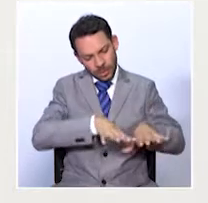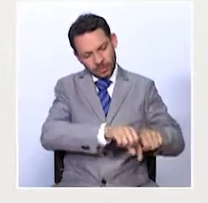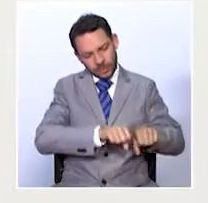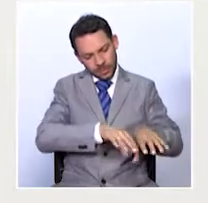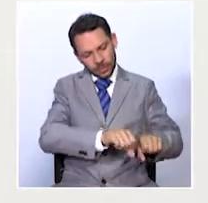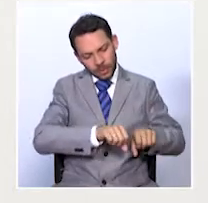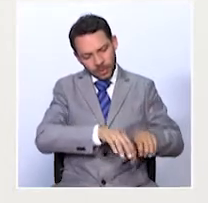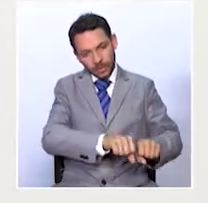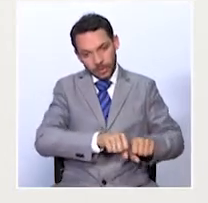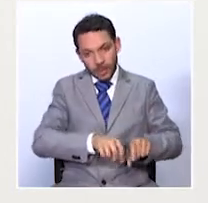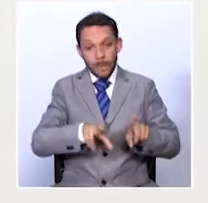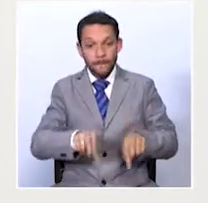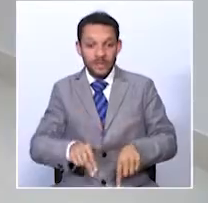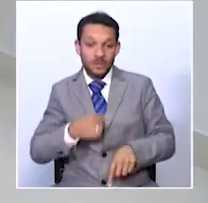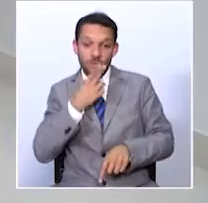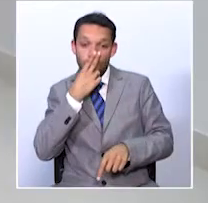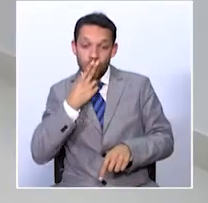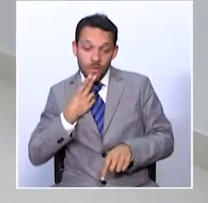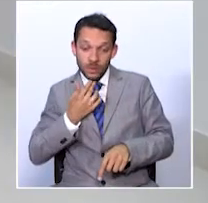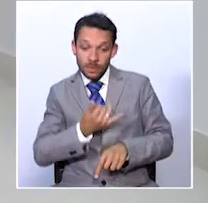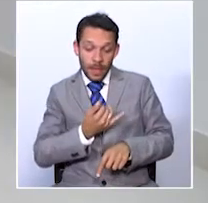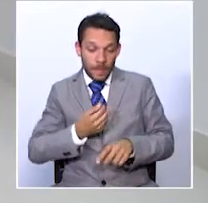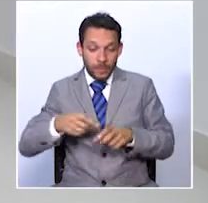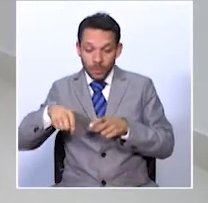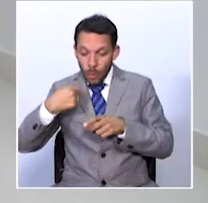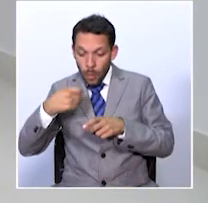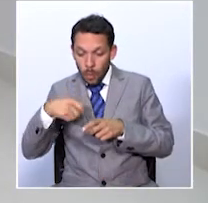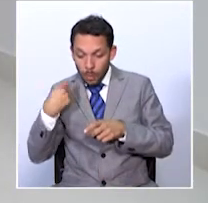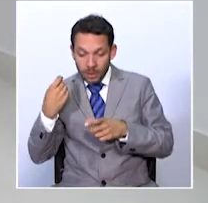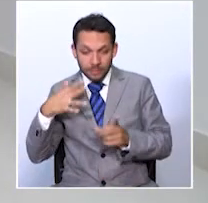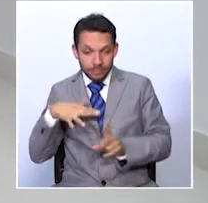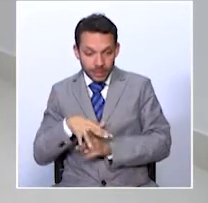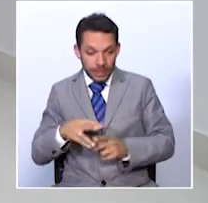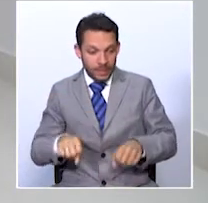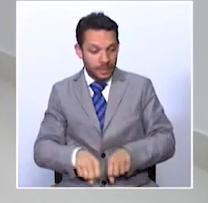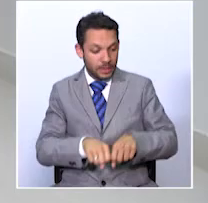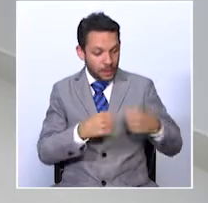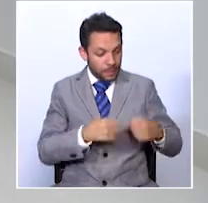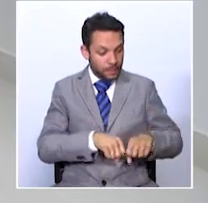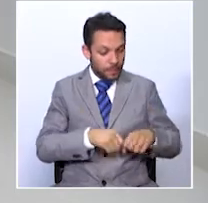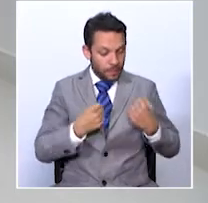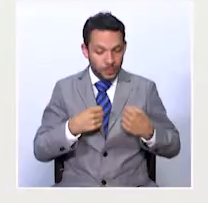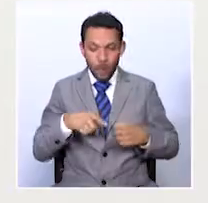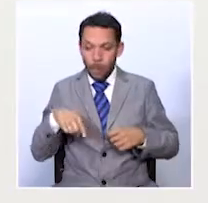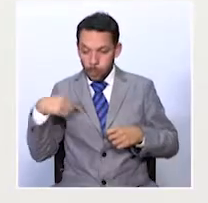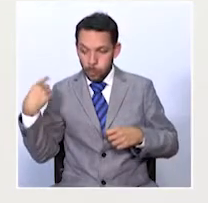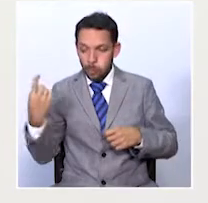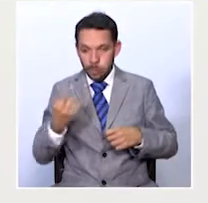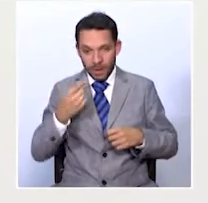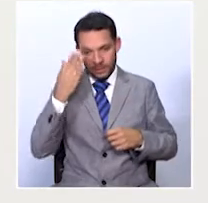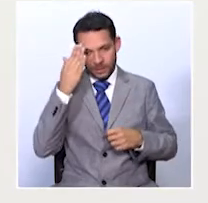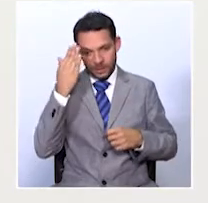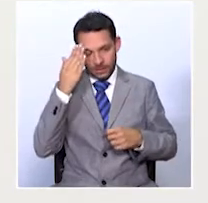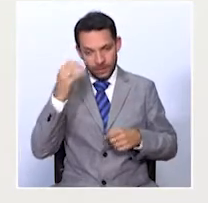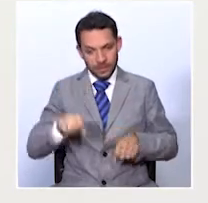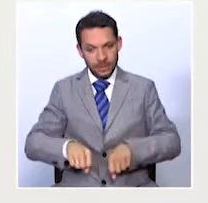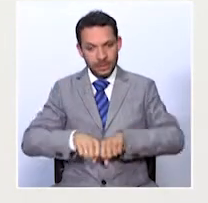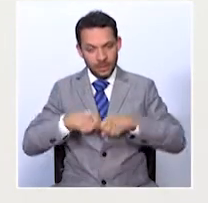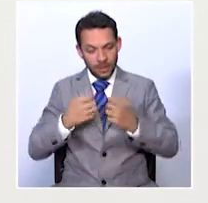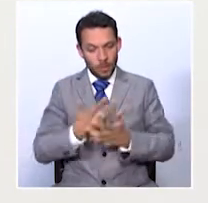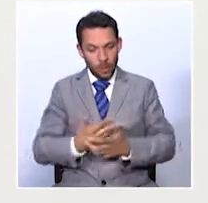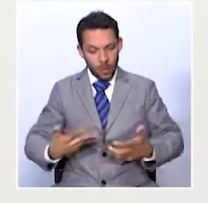mismo el azúcar. Entonces, si nosotros sabemos de que estos alimentos nos van a causar daño, pues ¿para qué los vamos a